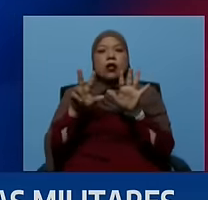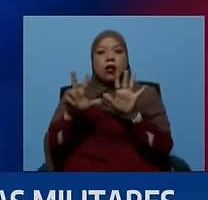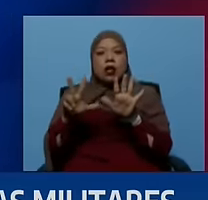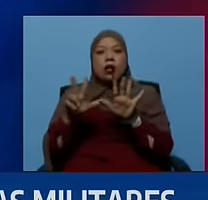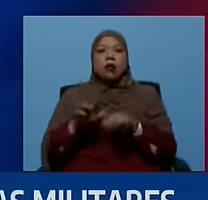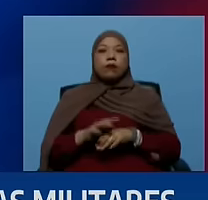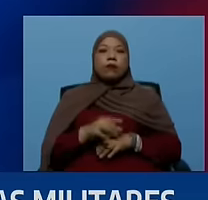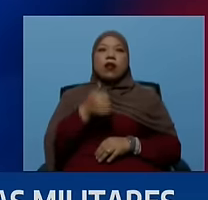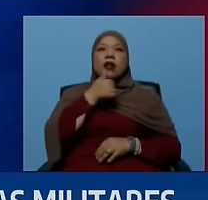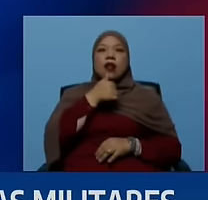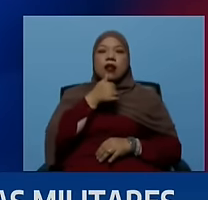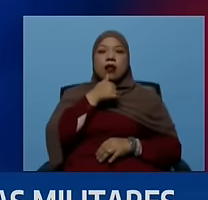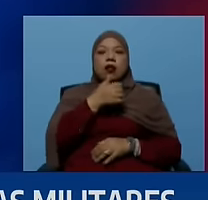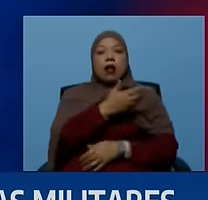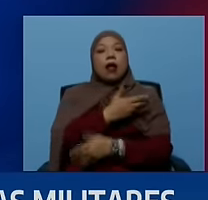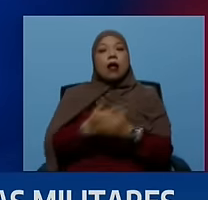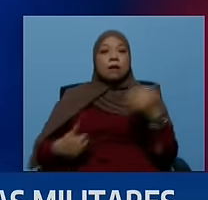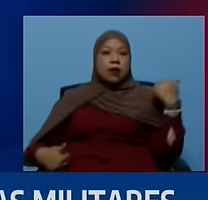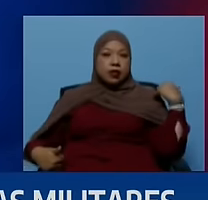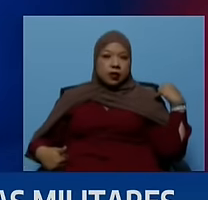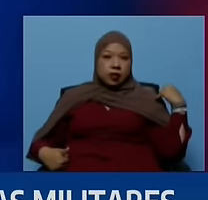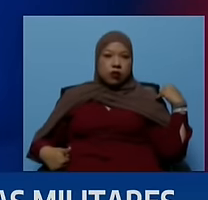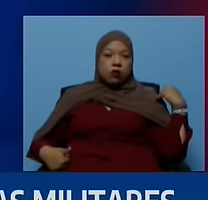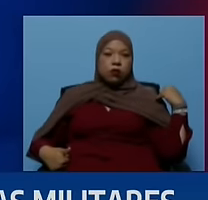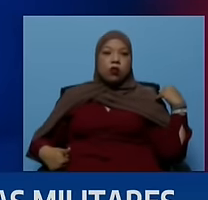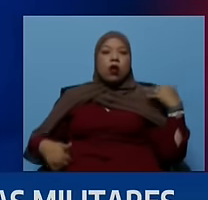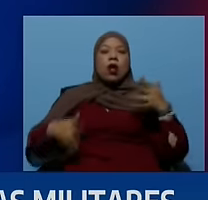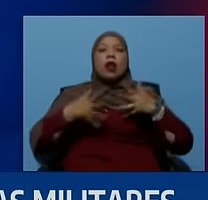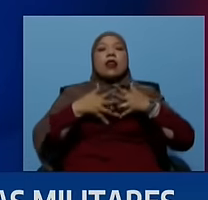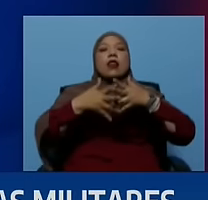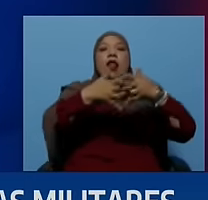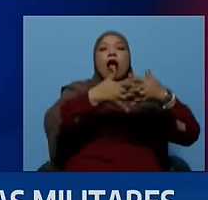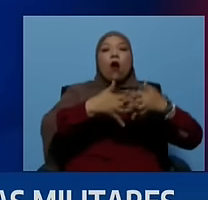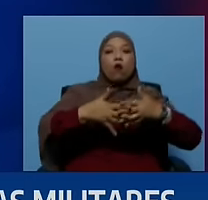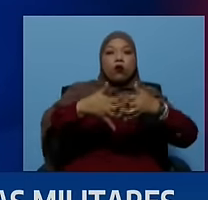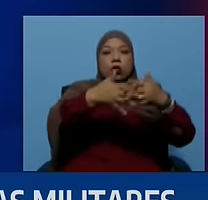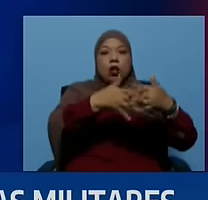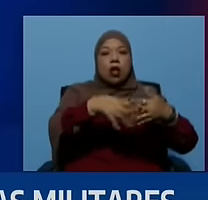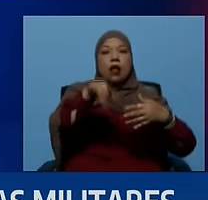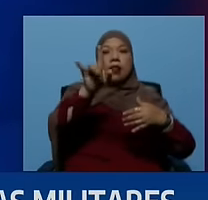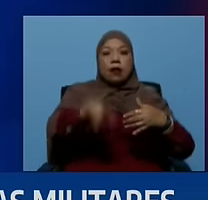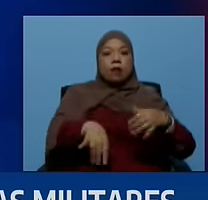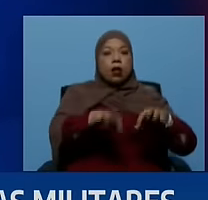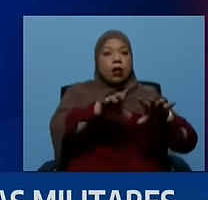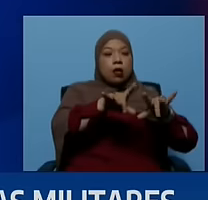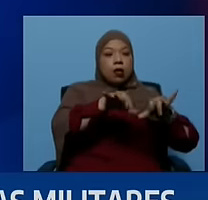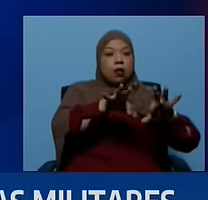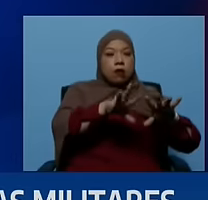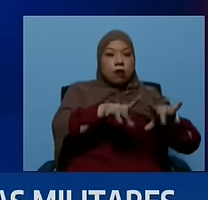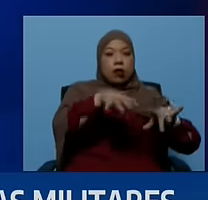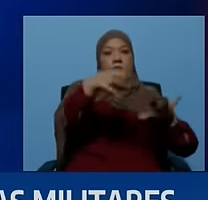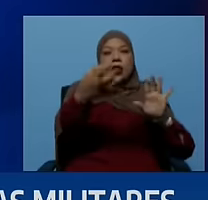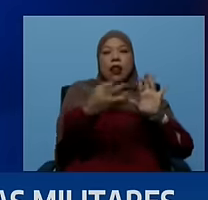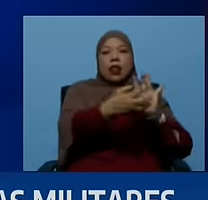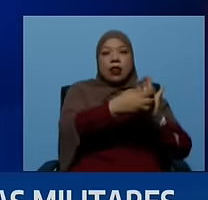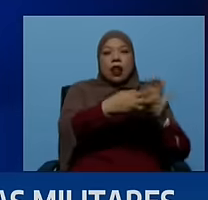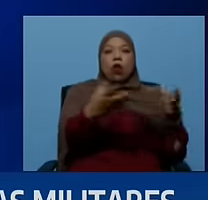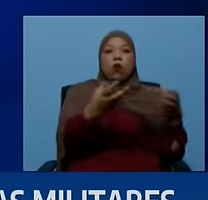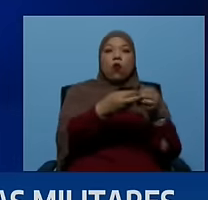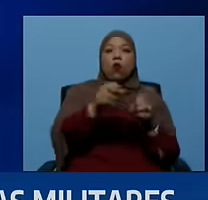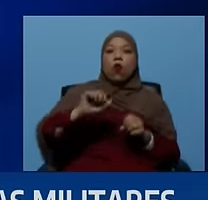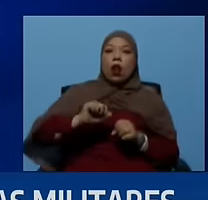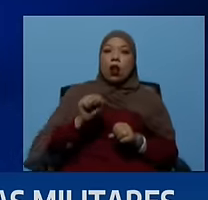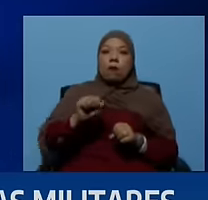1973 el presidente de entonces Richard nixson el secretario de estado Henry kissinger y la